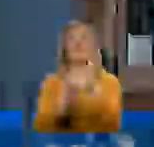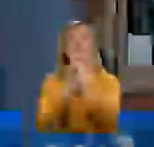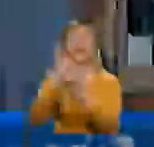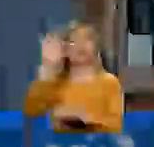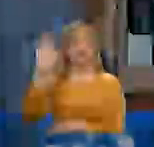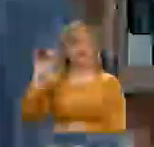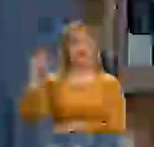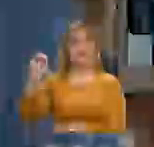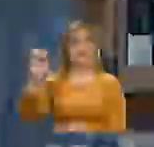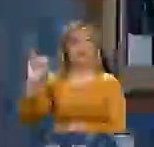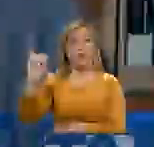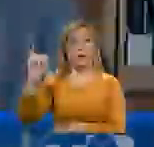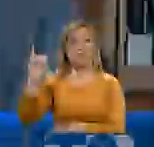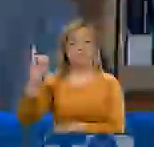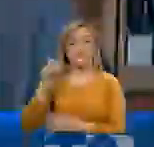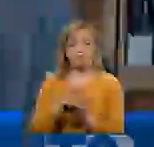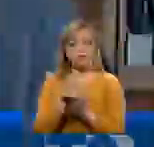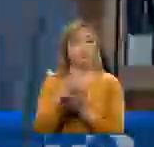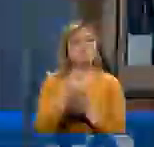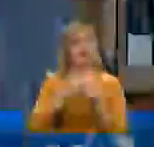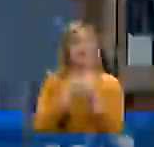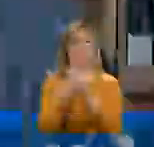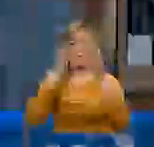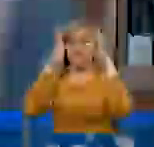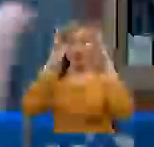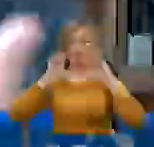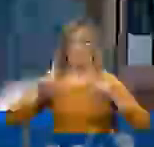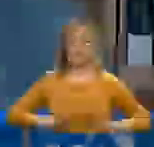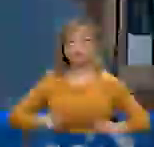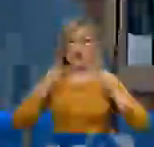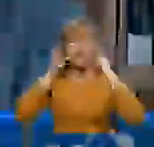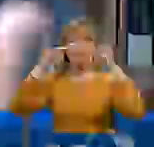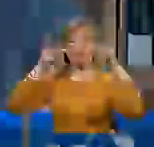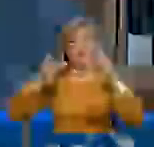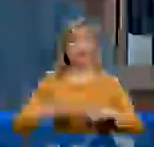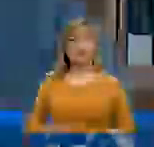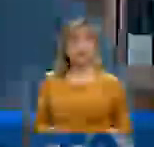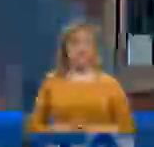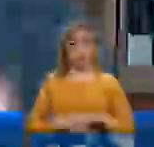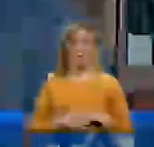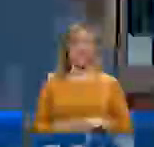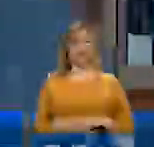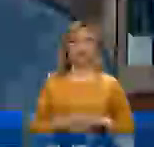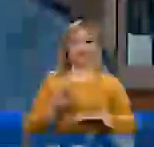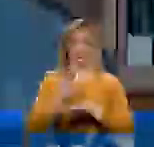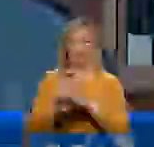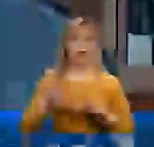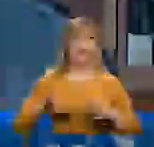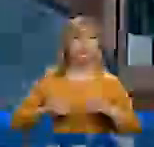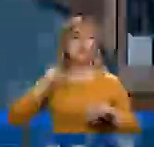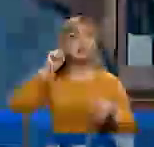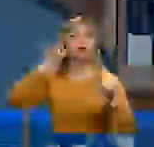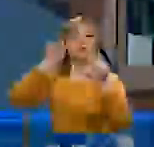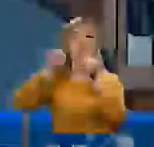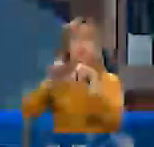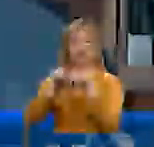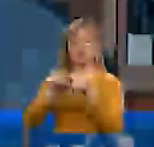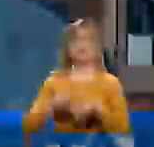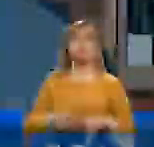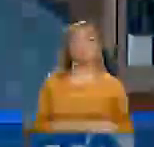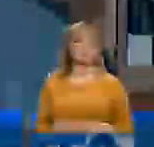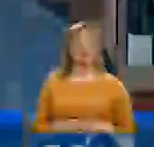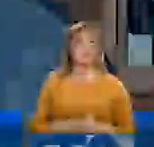una serie de gastos prioritarios asociados a la salud pública. El Ecuador aceptó que sea parte del acuerdo una